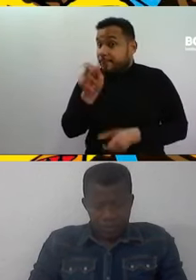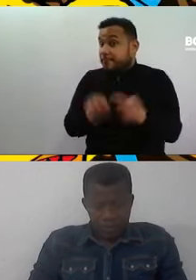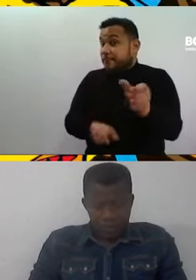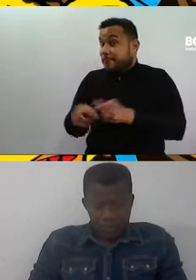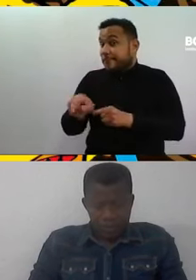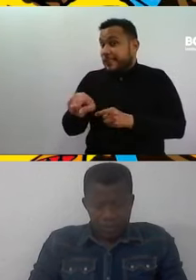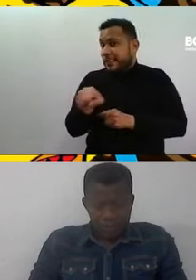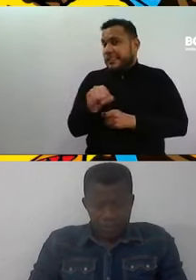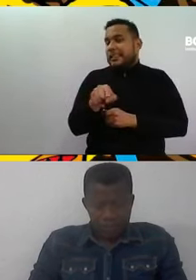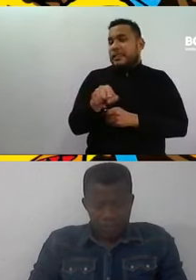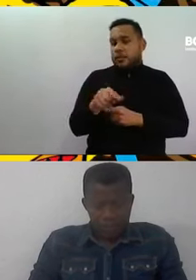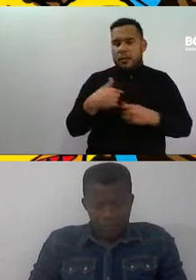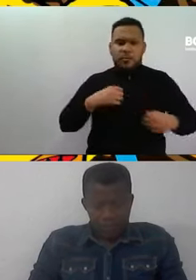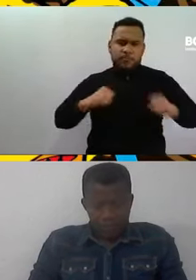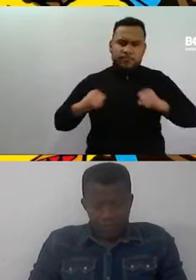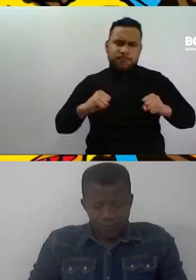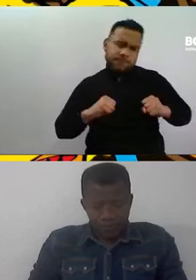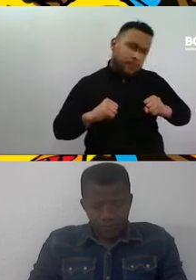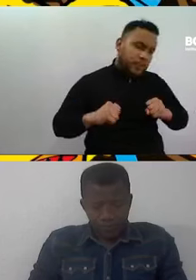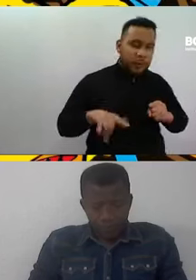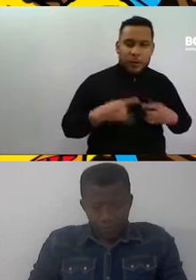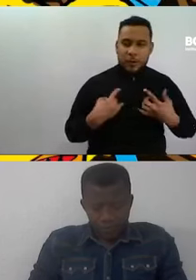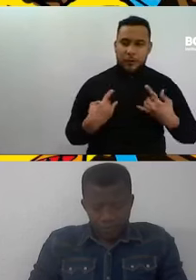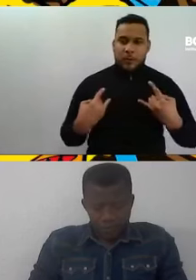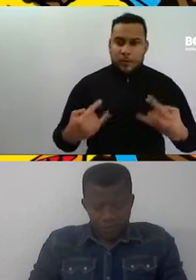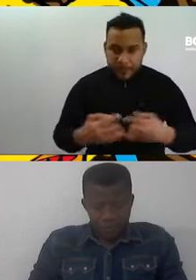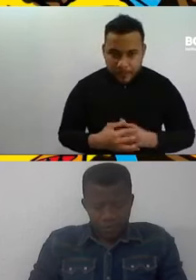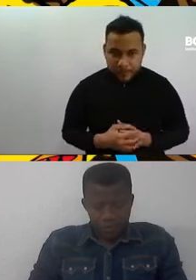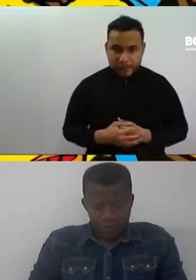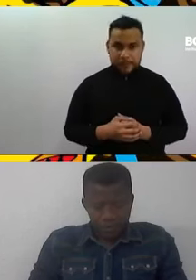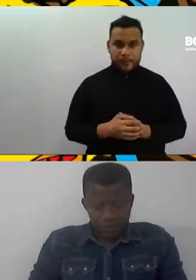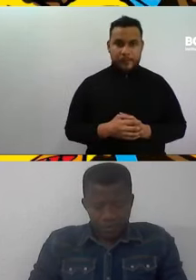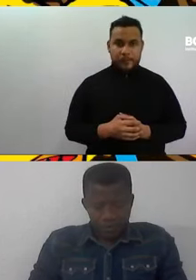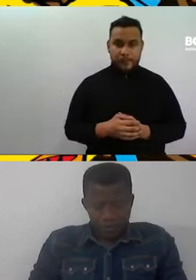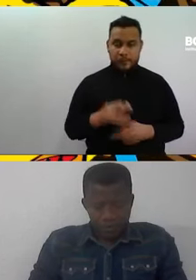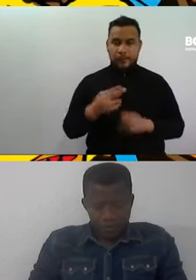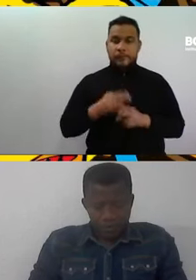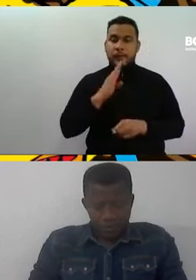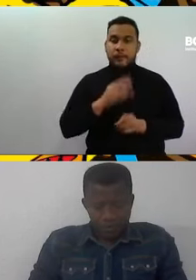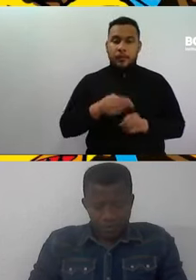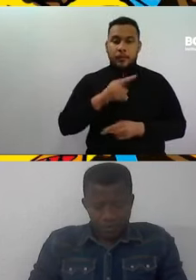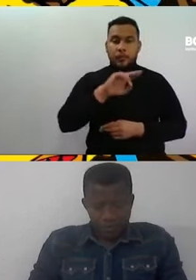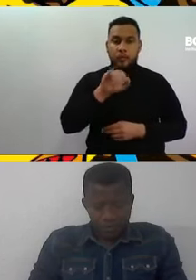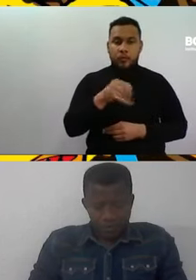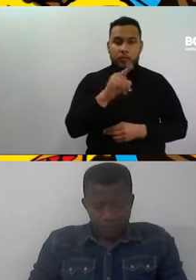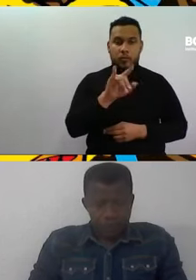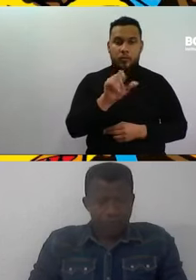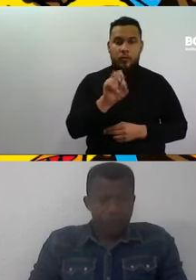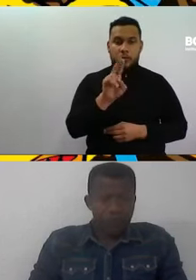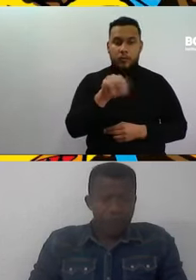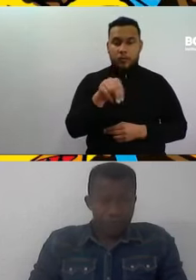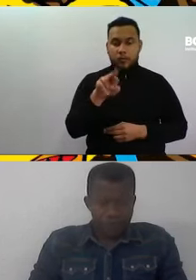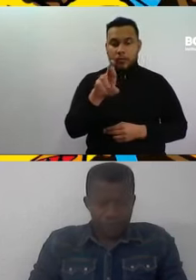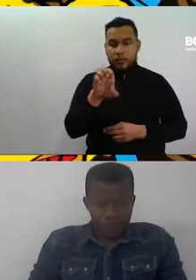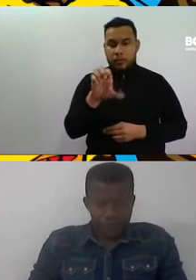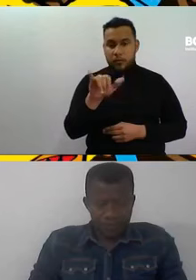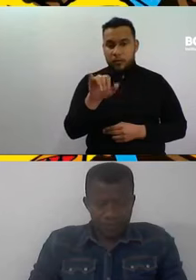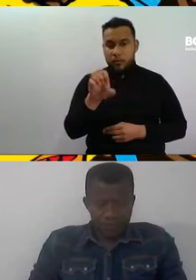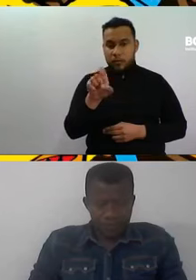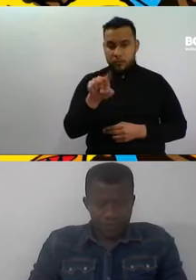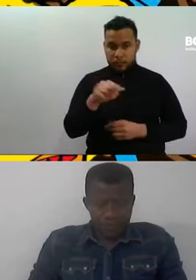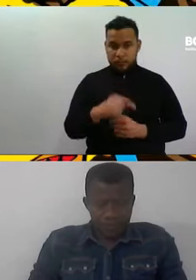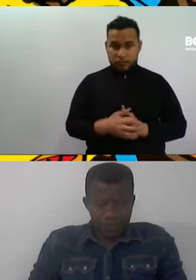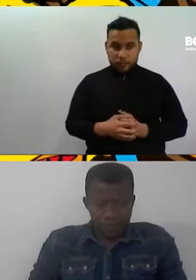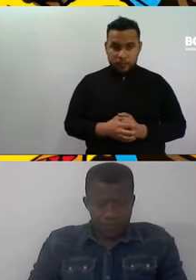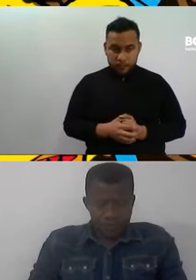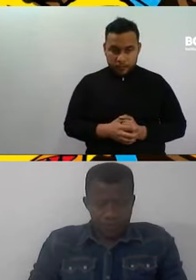los que me mueven. Empiezo a hablar de Juan Reyes. Ustedes saben lo que es aproximadamente